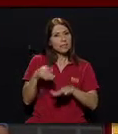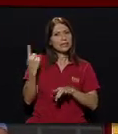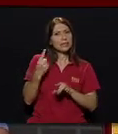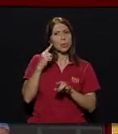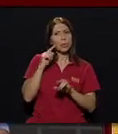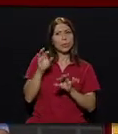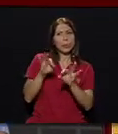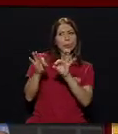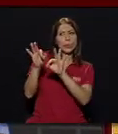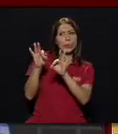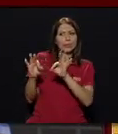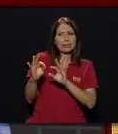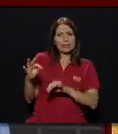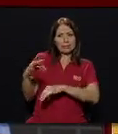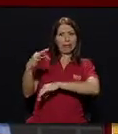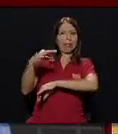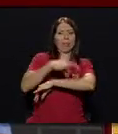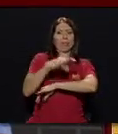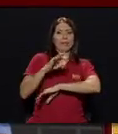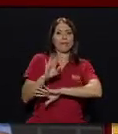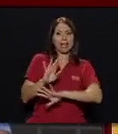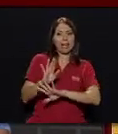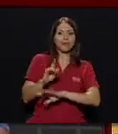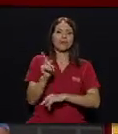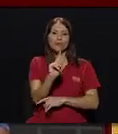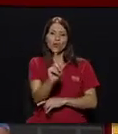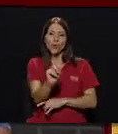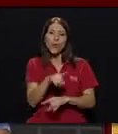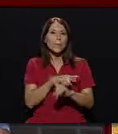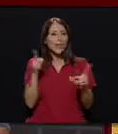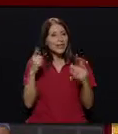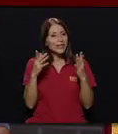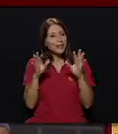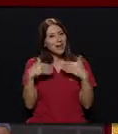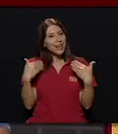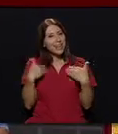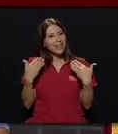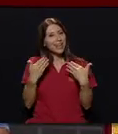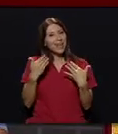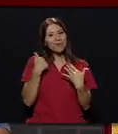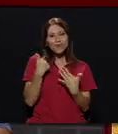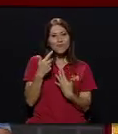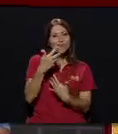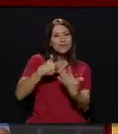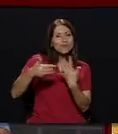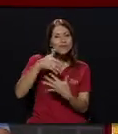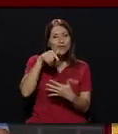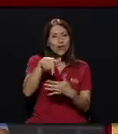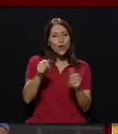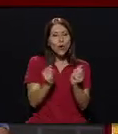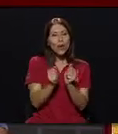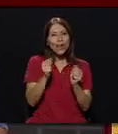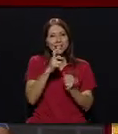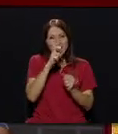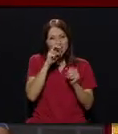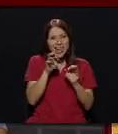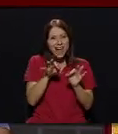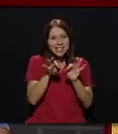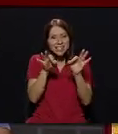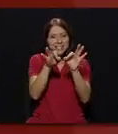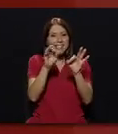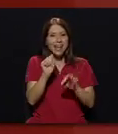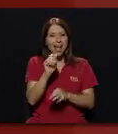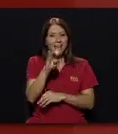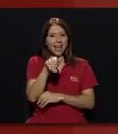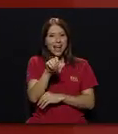la inquietud de que me va a picar, no me va a picar, pero era una alegría estar ahí con las abejas. Sí, y es